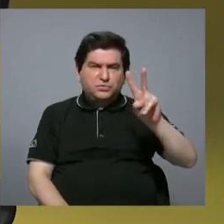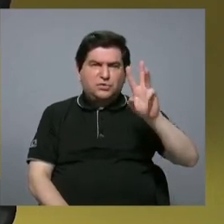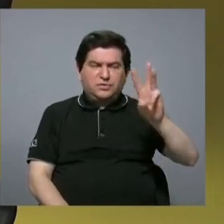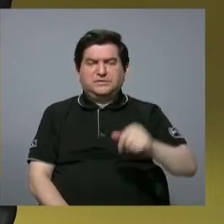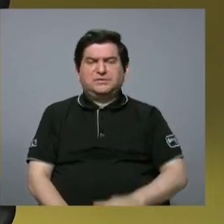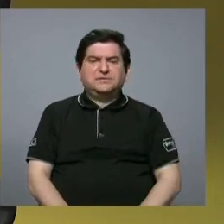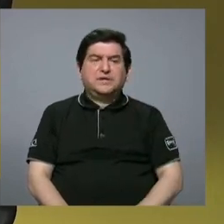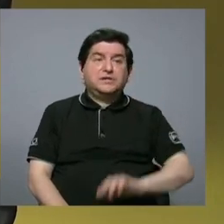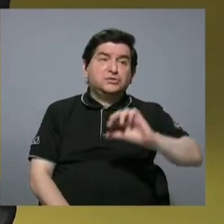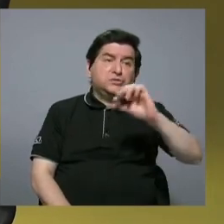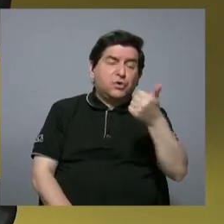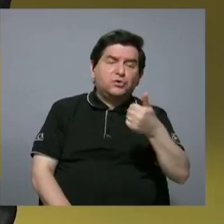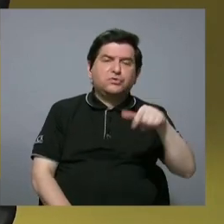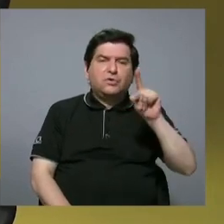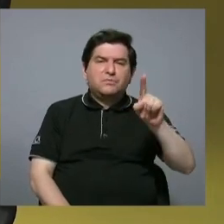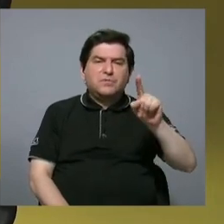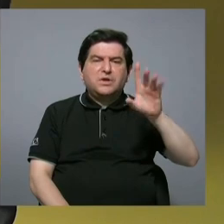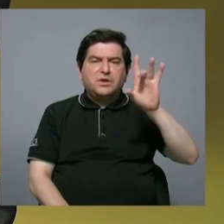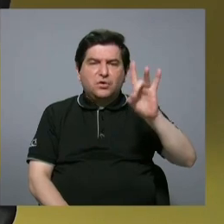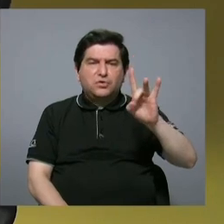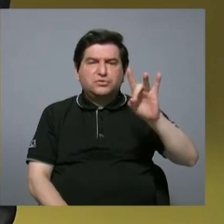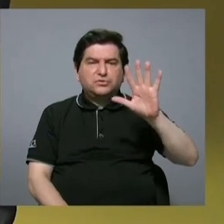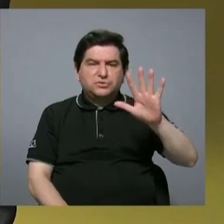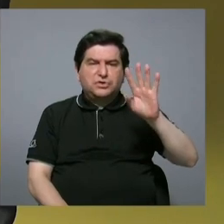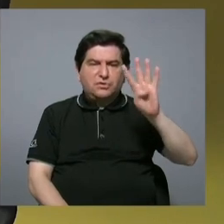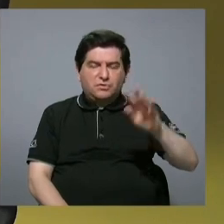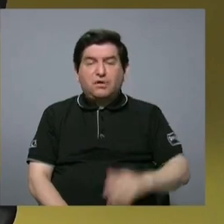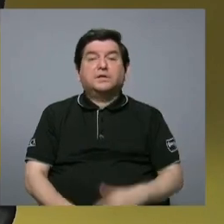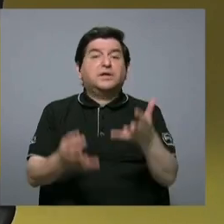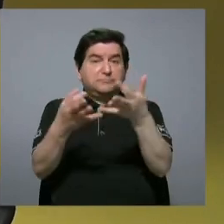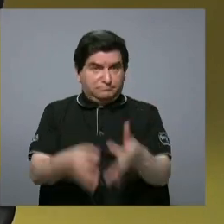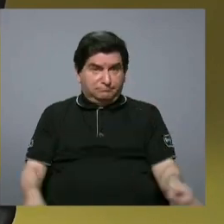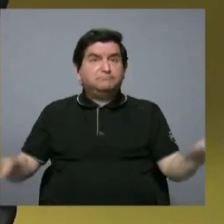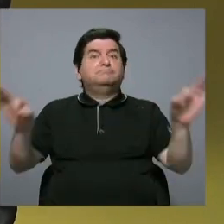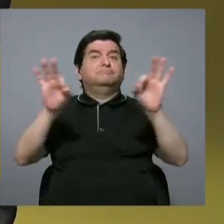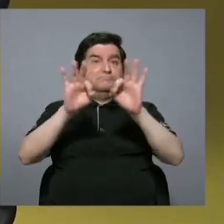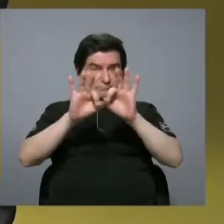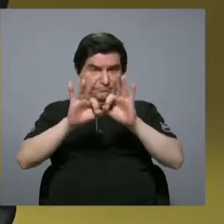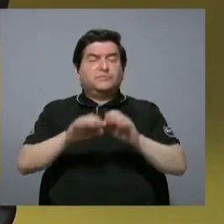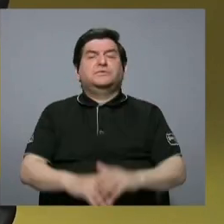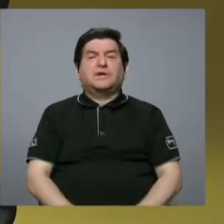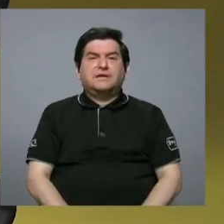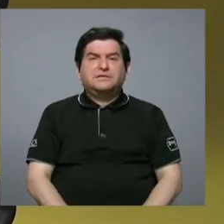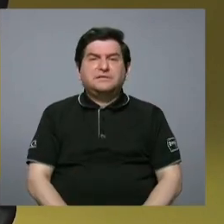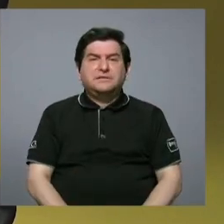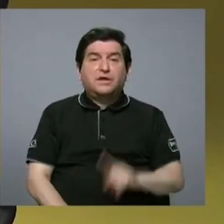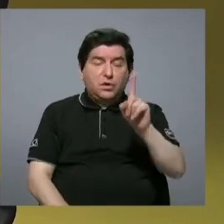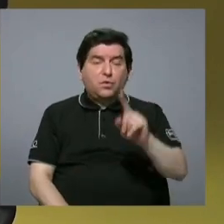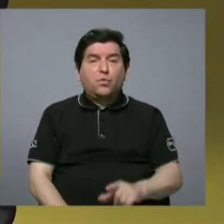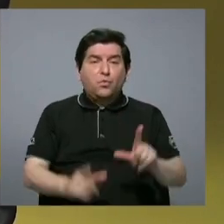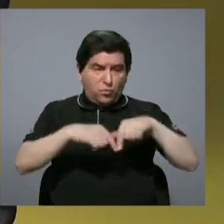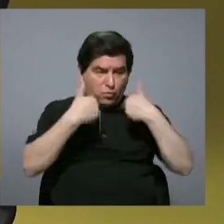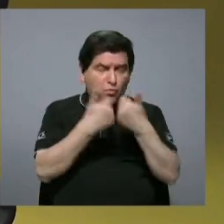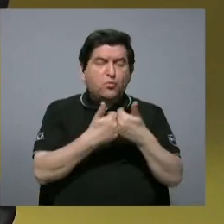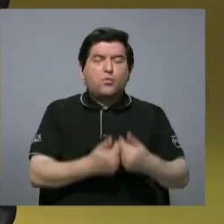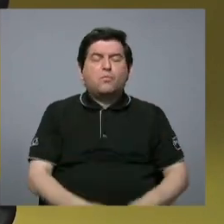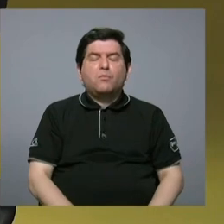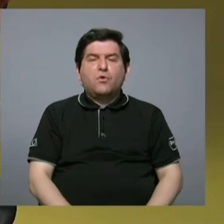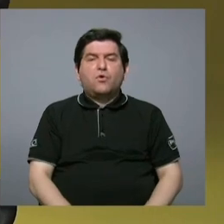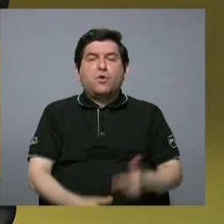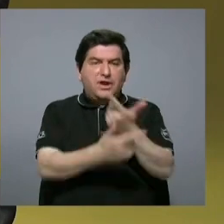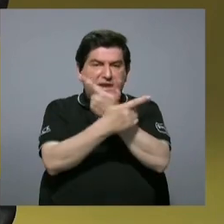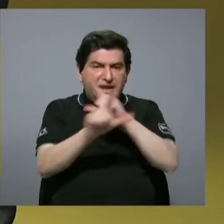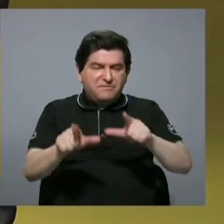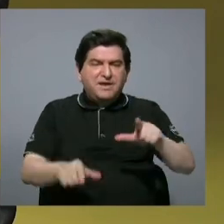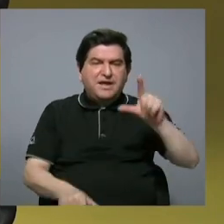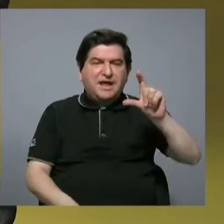1826, hubo otra en 1854, muy importante porque uno de los partidos, el de León, el liberal,